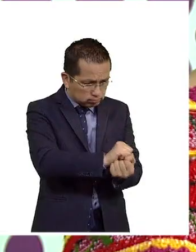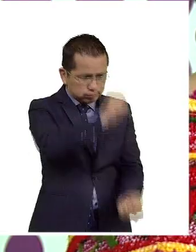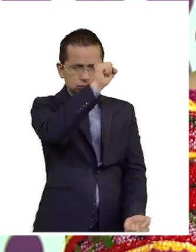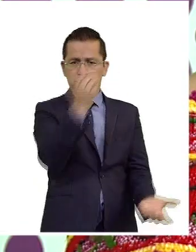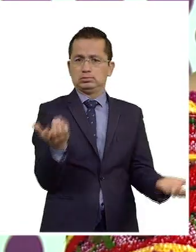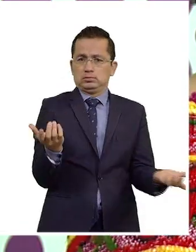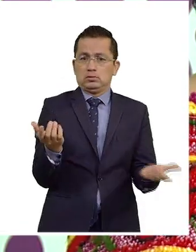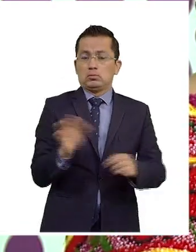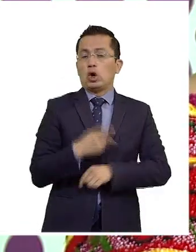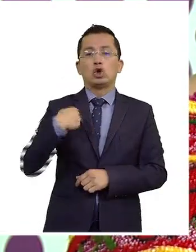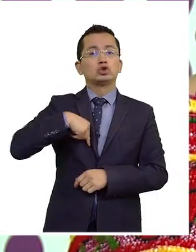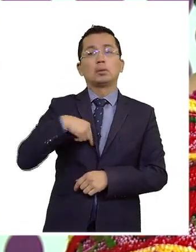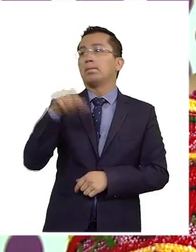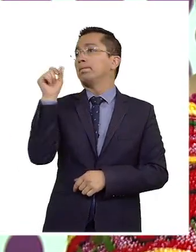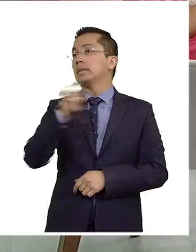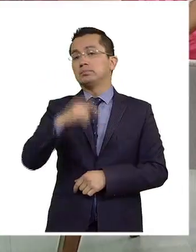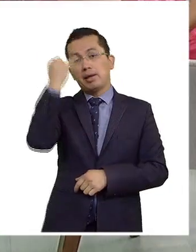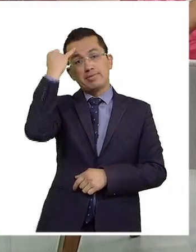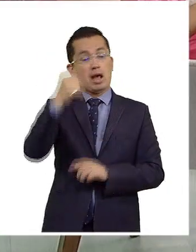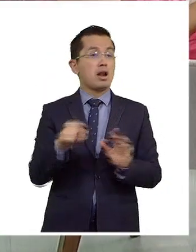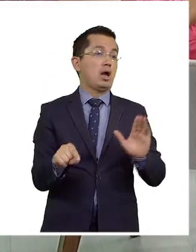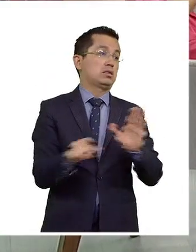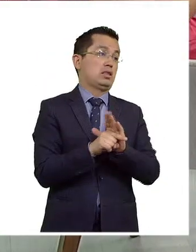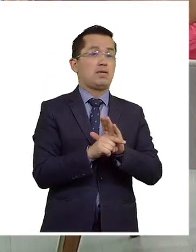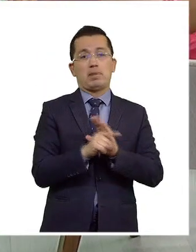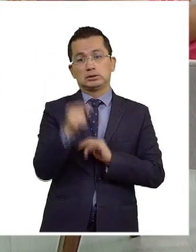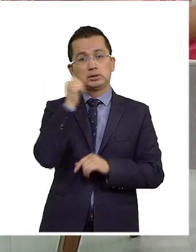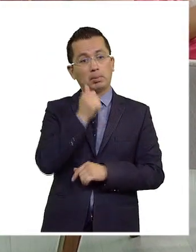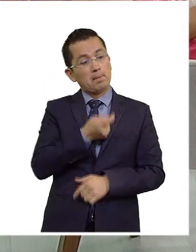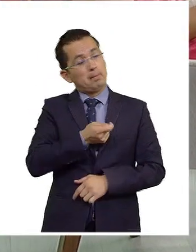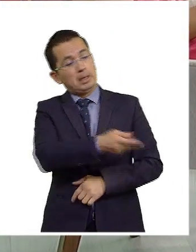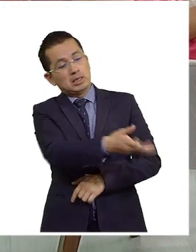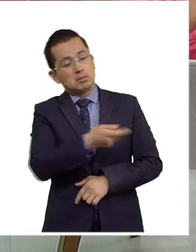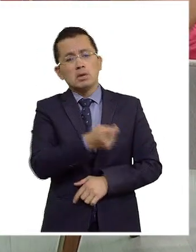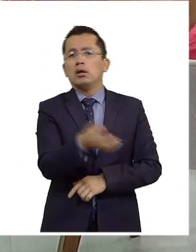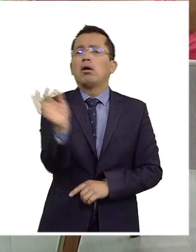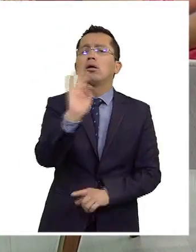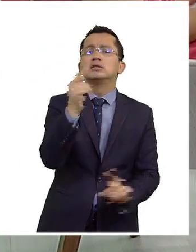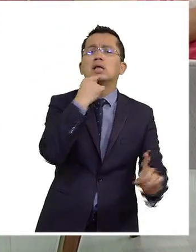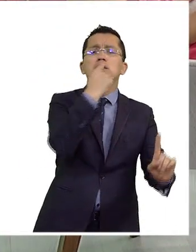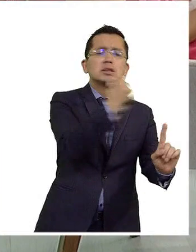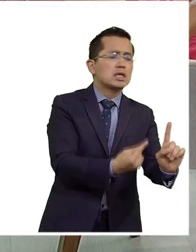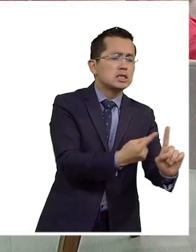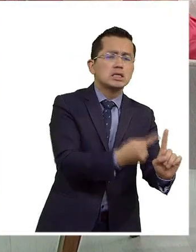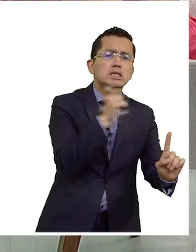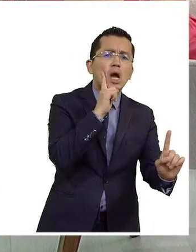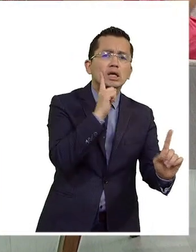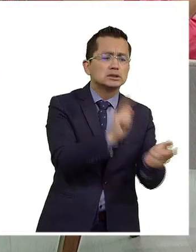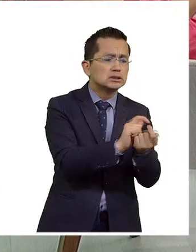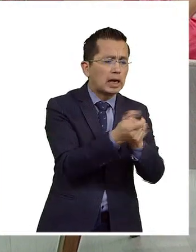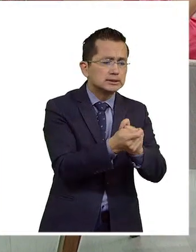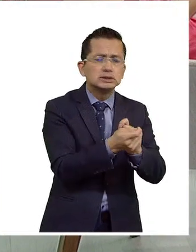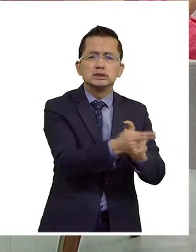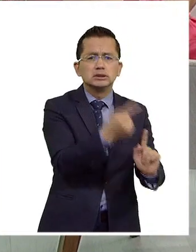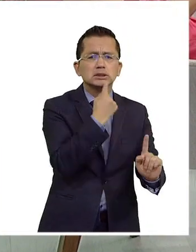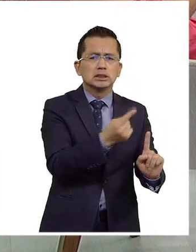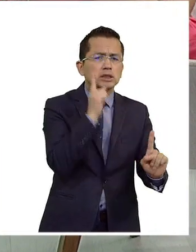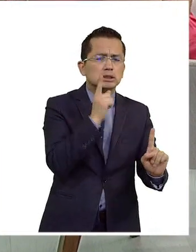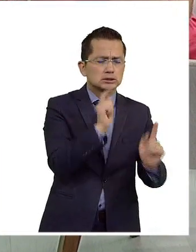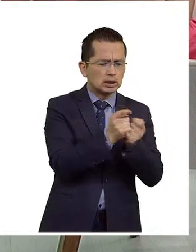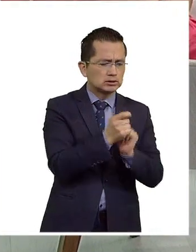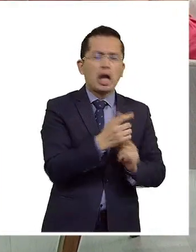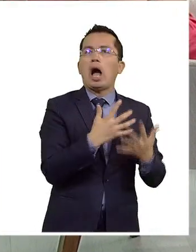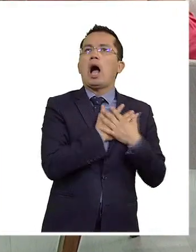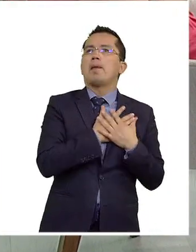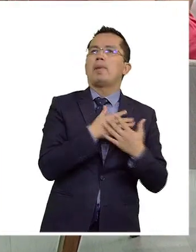repetir estereotipos. Entonces, Claro. si nuestras niñas trans aman el fútbol, seguirán amando el fútbol. O sea, no es que porque